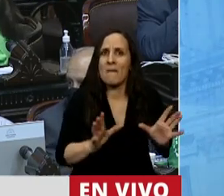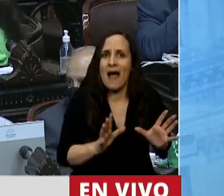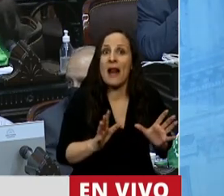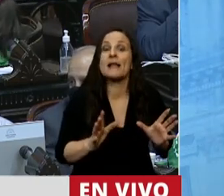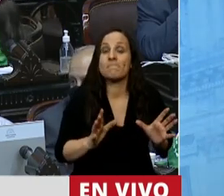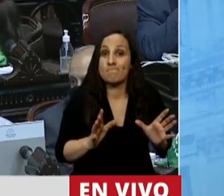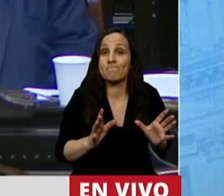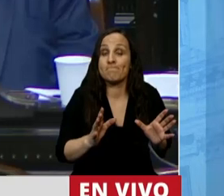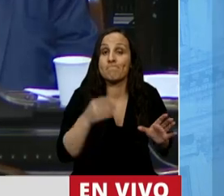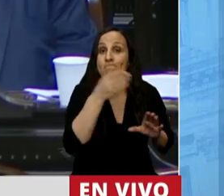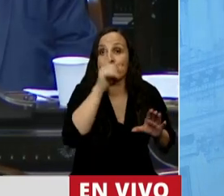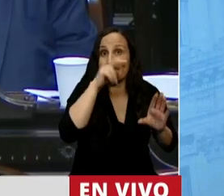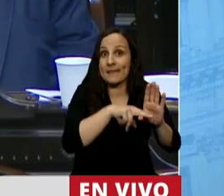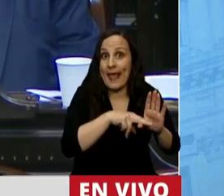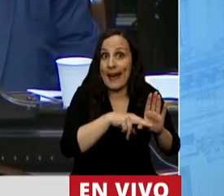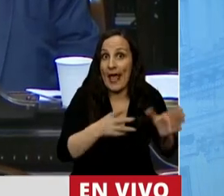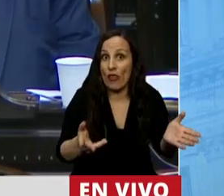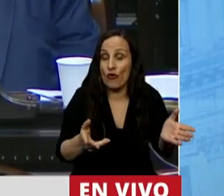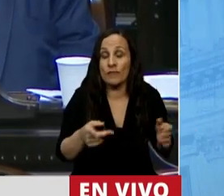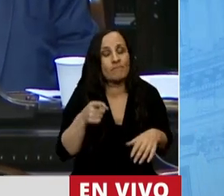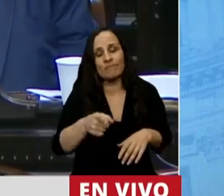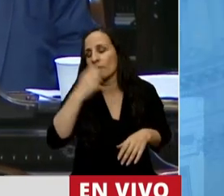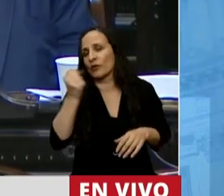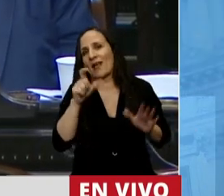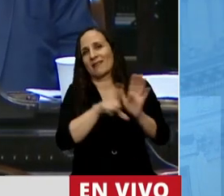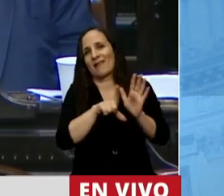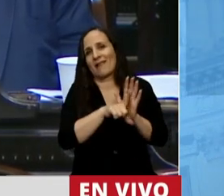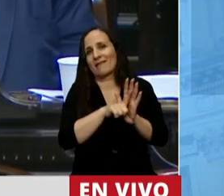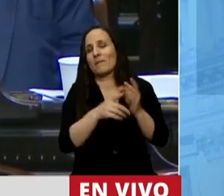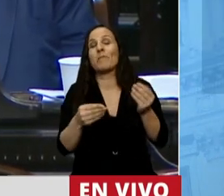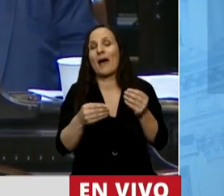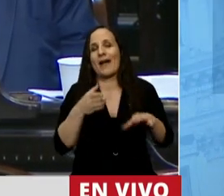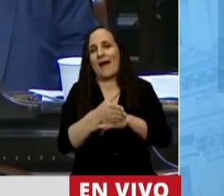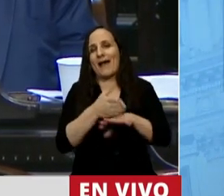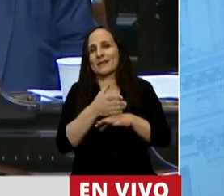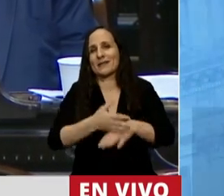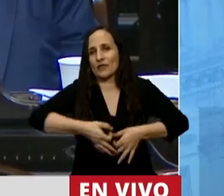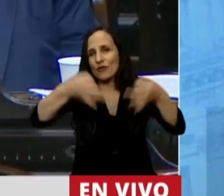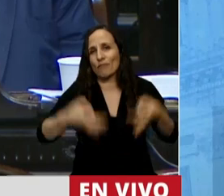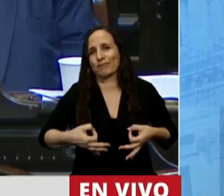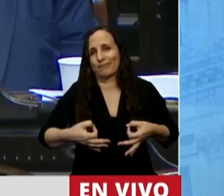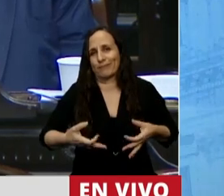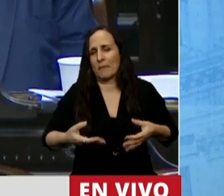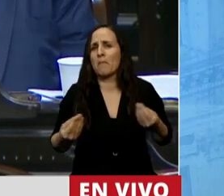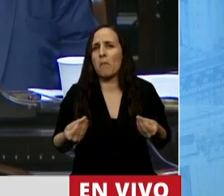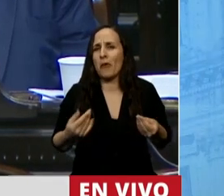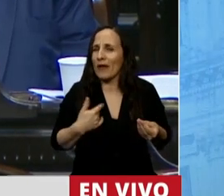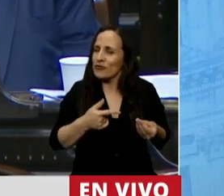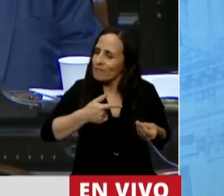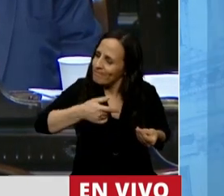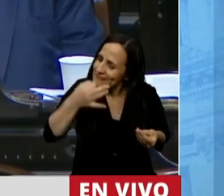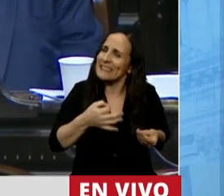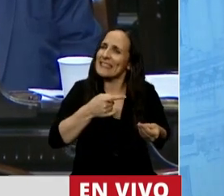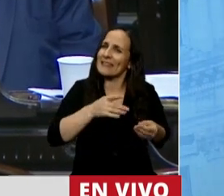legislar para garantizar la igualdad de acceso. Y porque tengo la convicción que con esta ley,